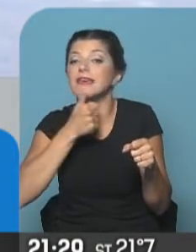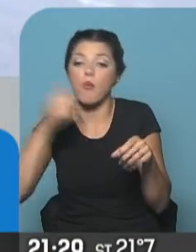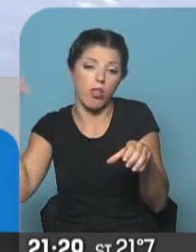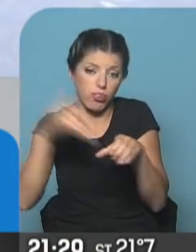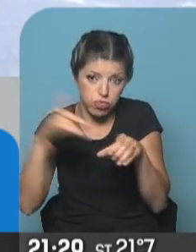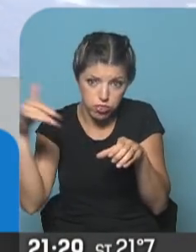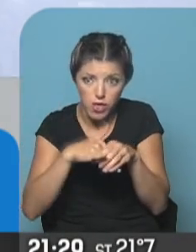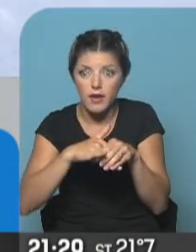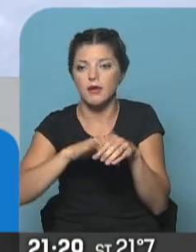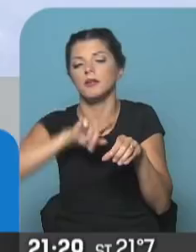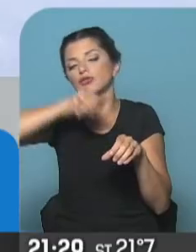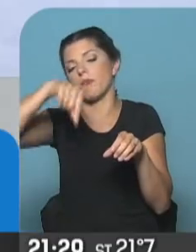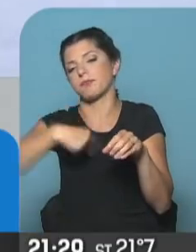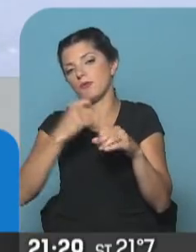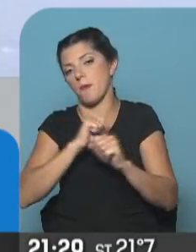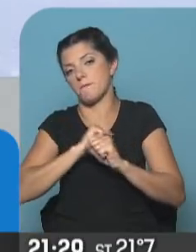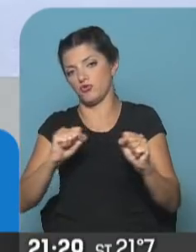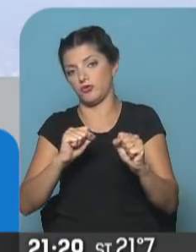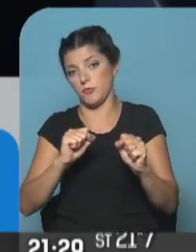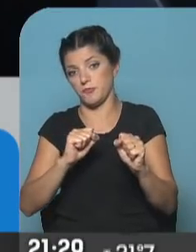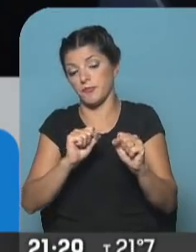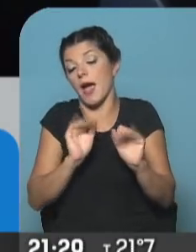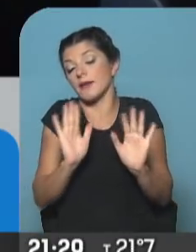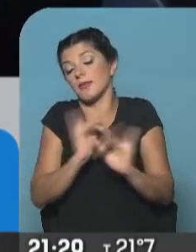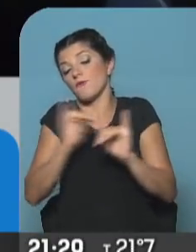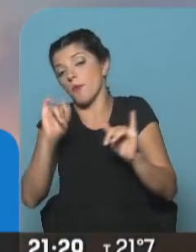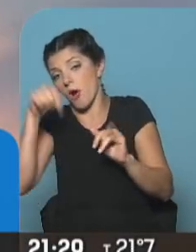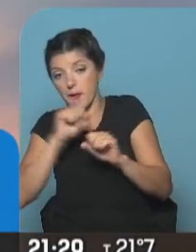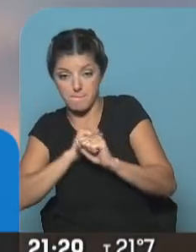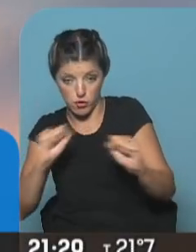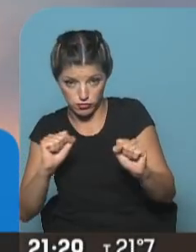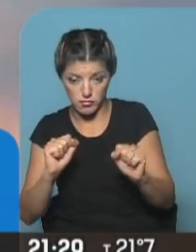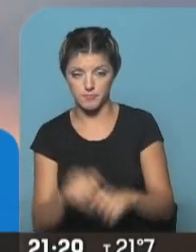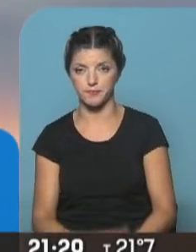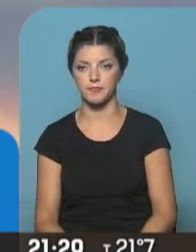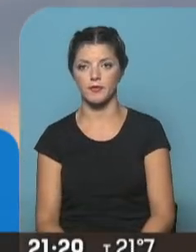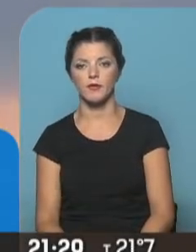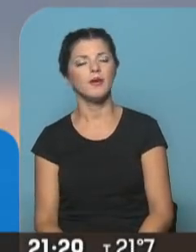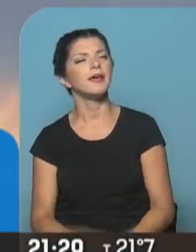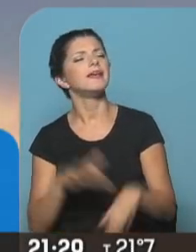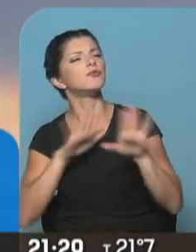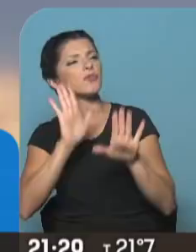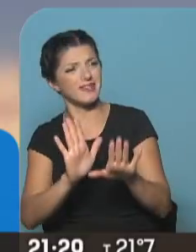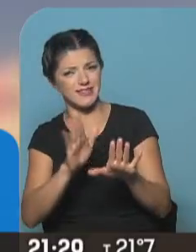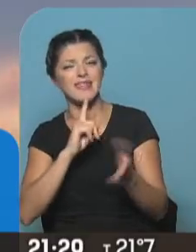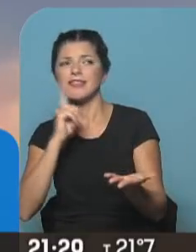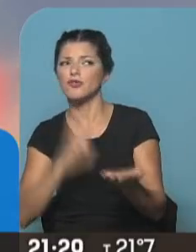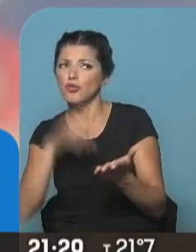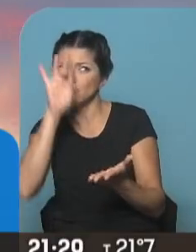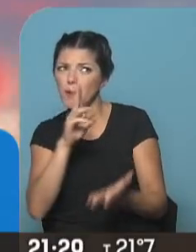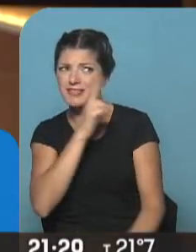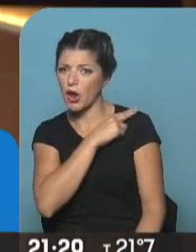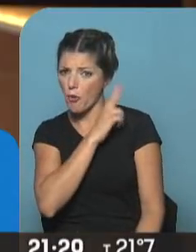finalmente esta explosión que da cuenta los estudios, ¿verdad? En una situación así, doctor, ¿el que toma toda la decisión es el comandante